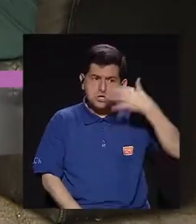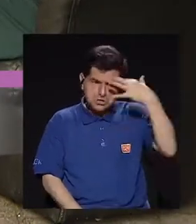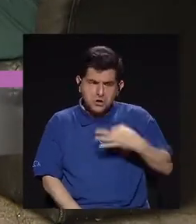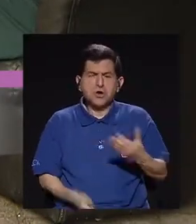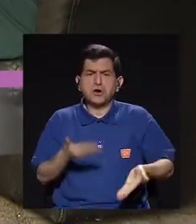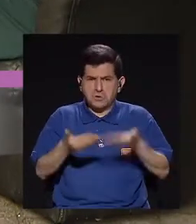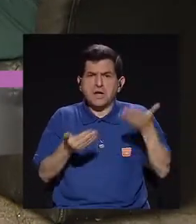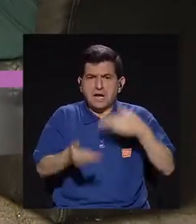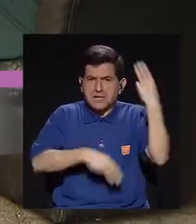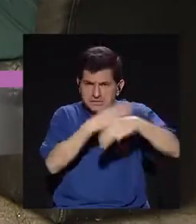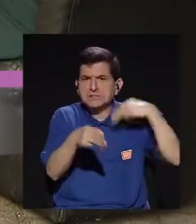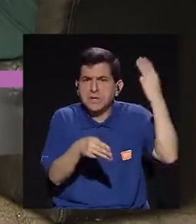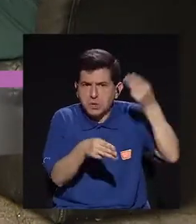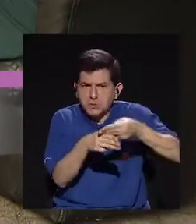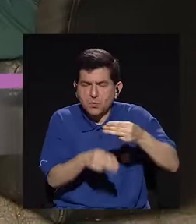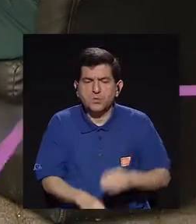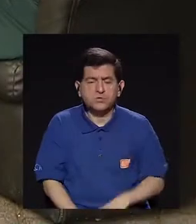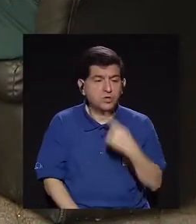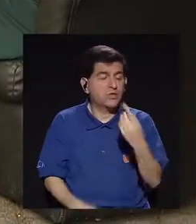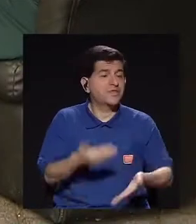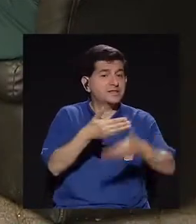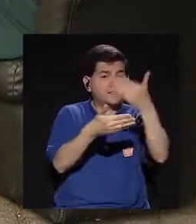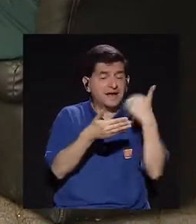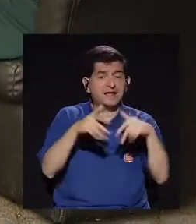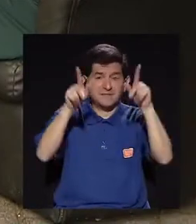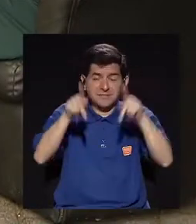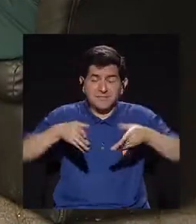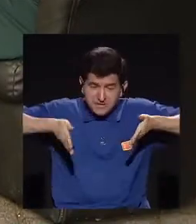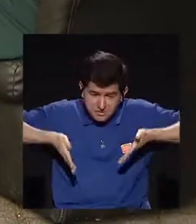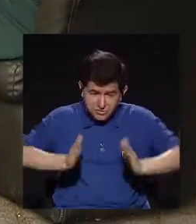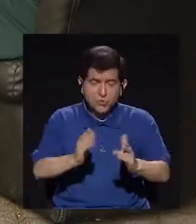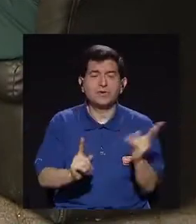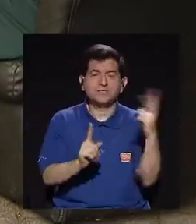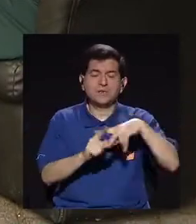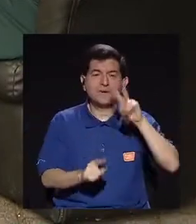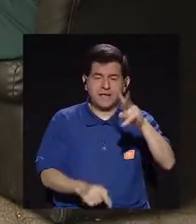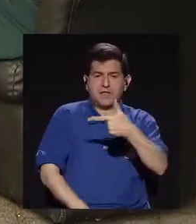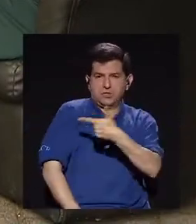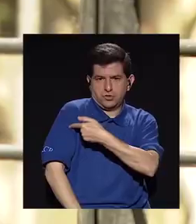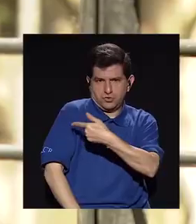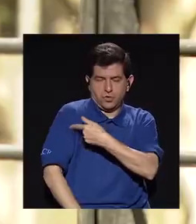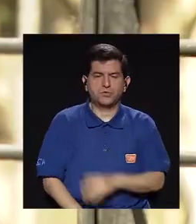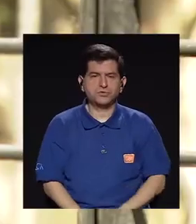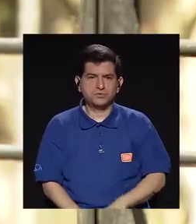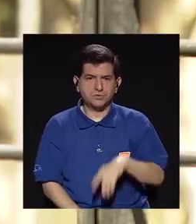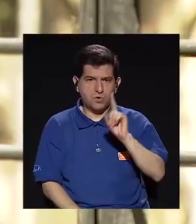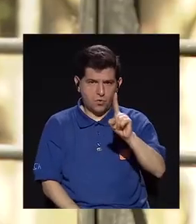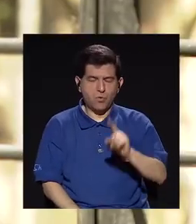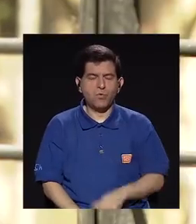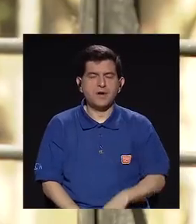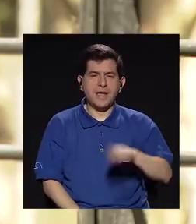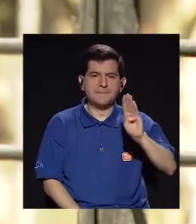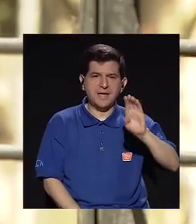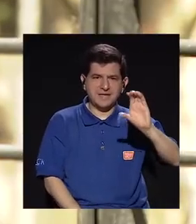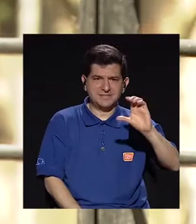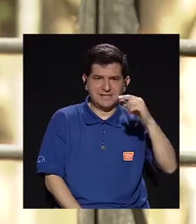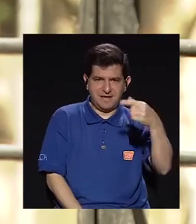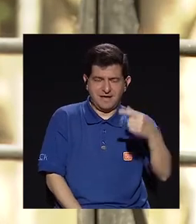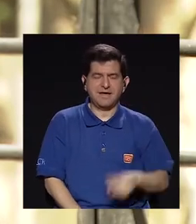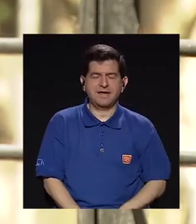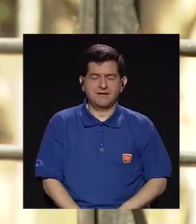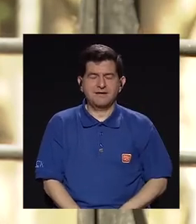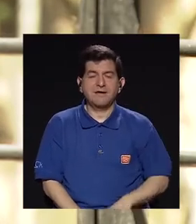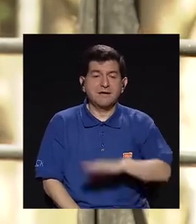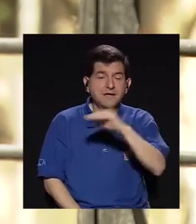me atrevo a decir casi que del mundo. Como comentábamos, cuando la persona nace se le aplican dos vacunas, se le aplica la vacuna de la BCG, que es contra